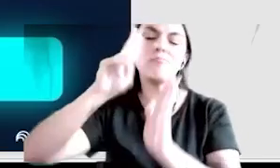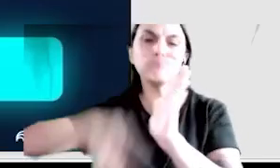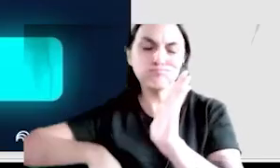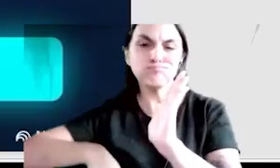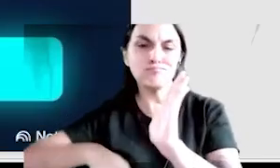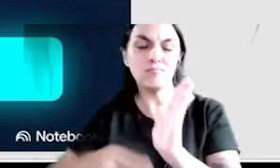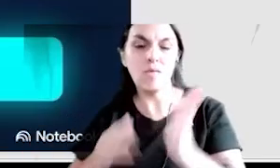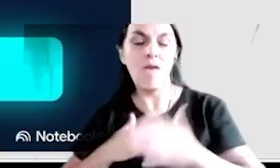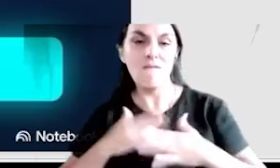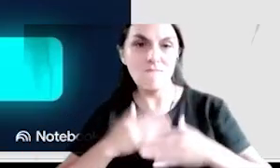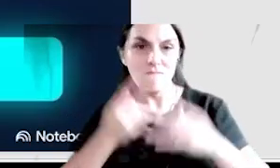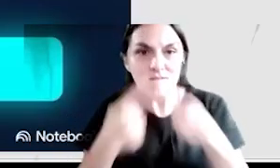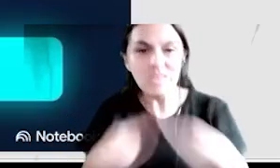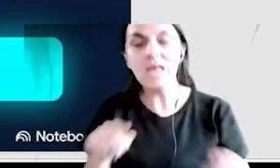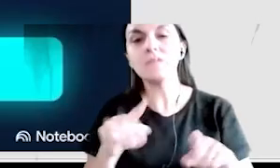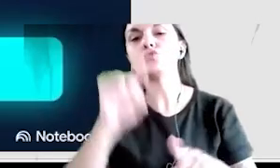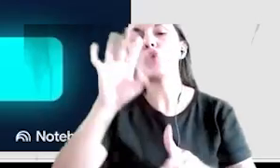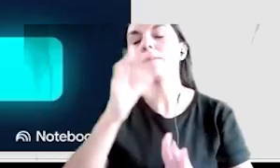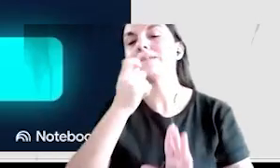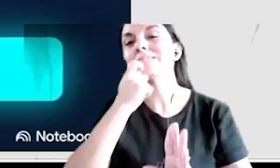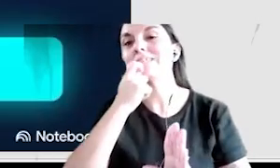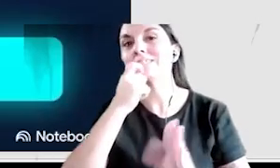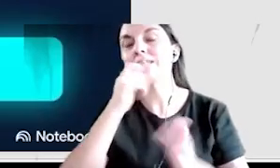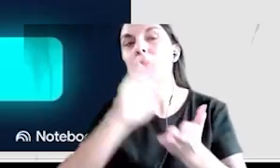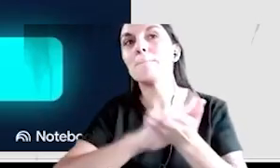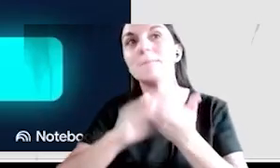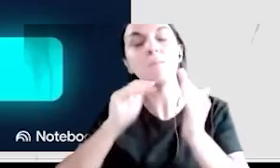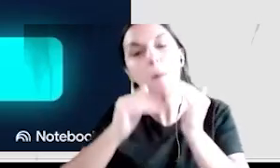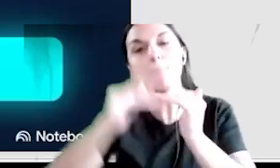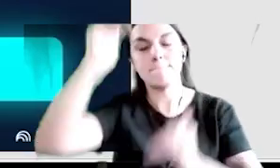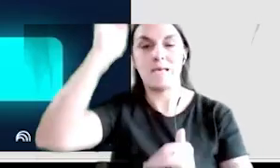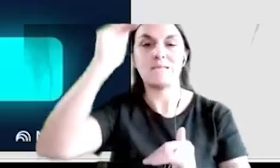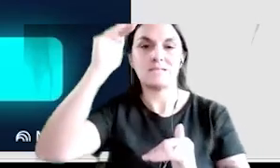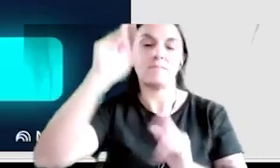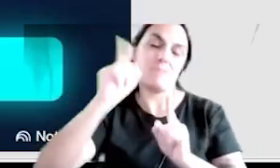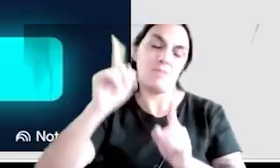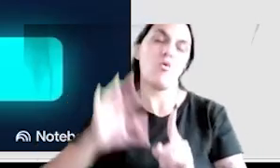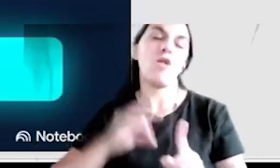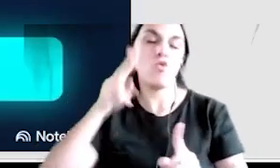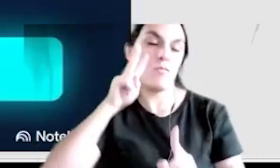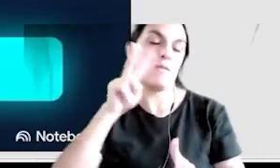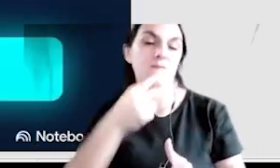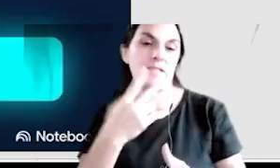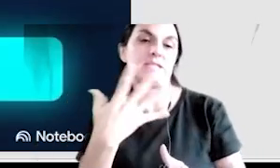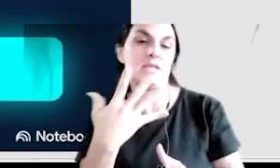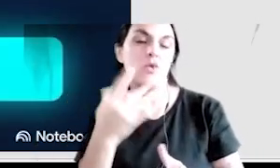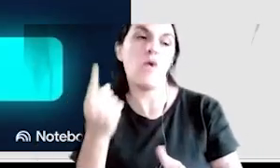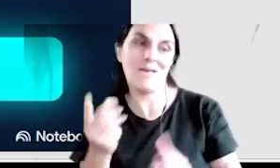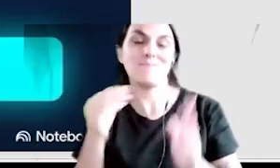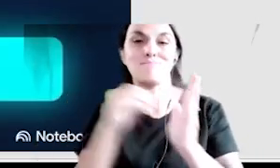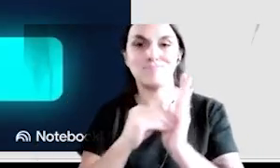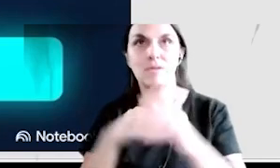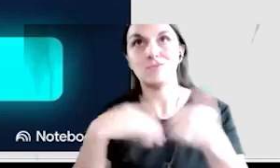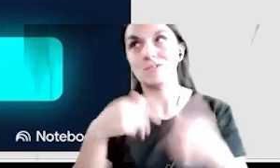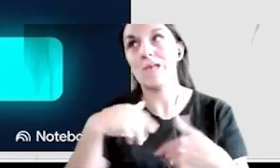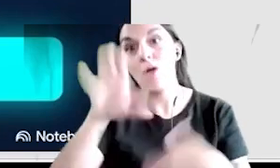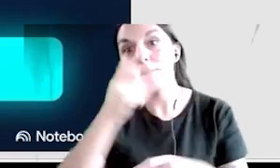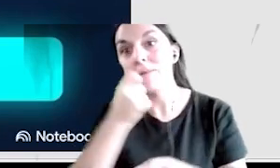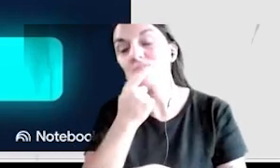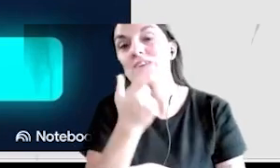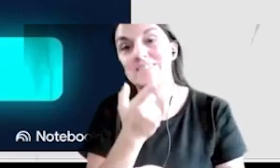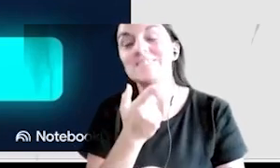bienes personales nos toca solamente si superamos el mínimo no imponible para el 2025. Entonces se ha simplificado muchísimo la